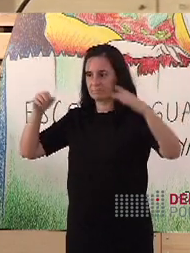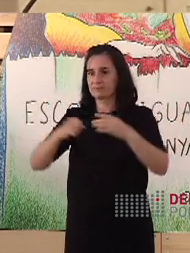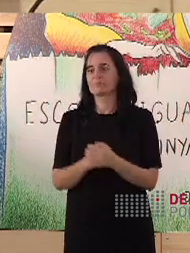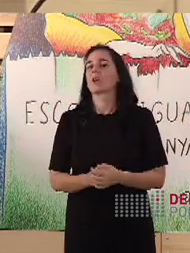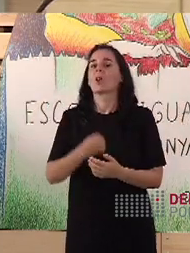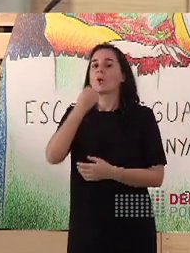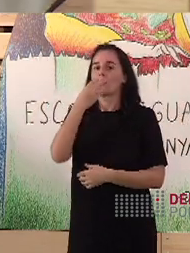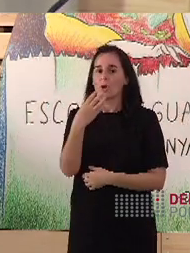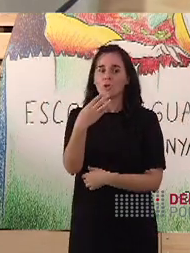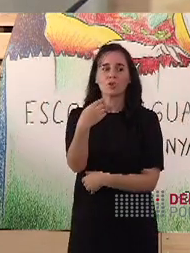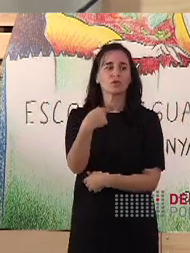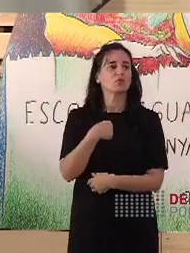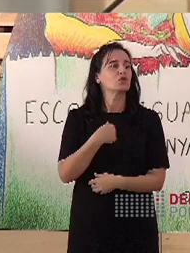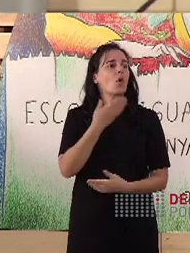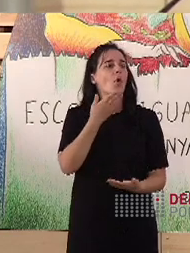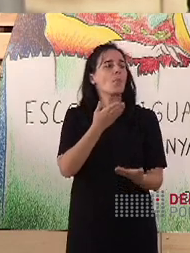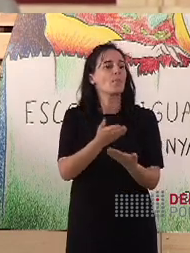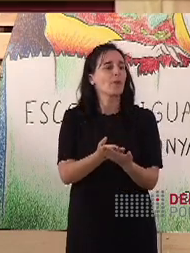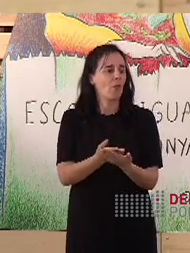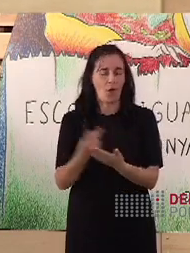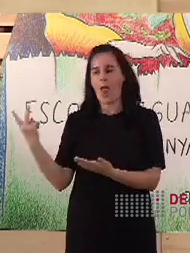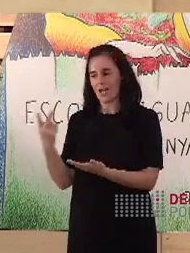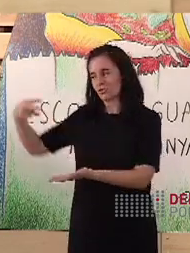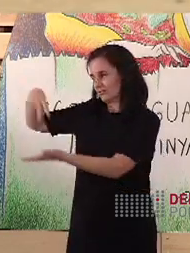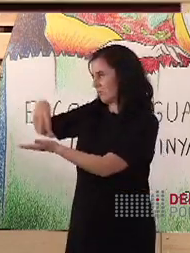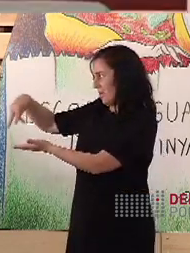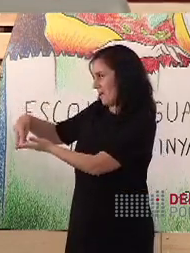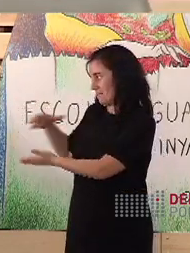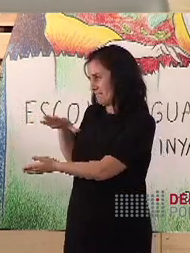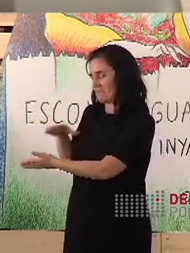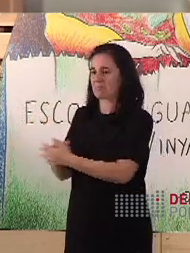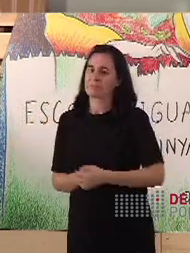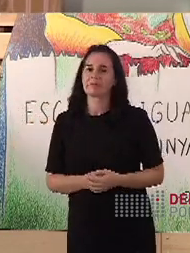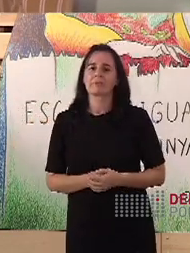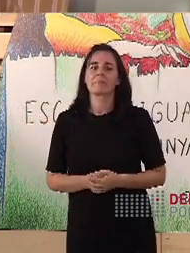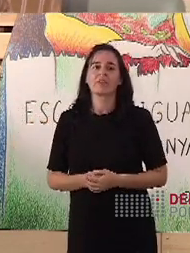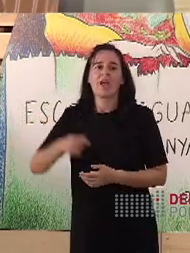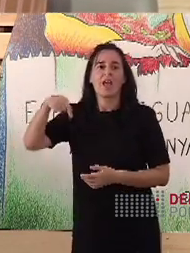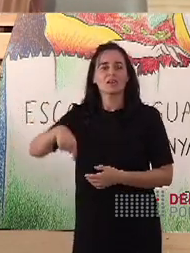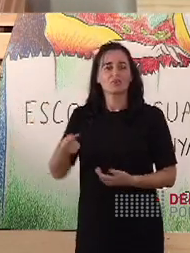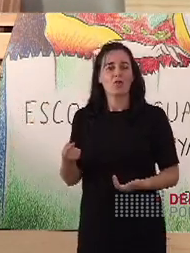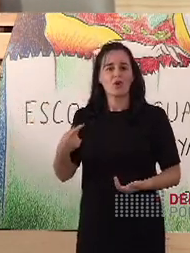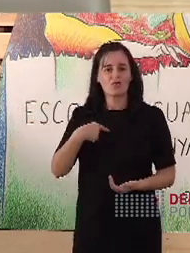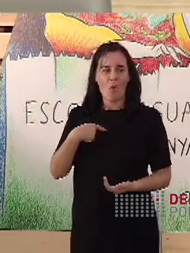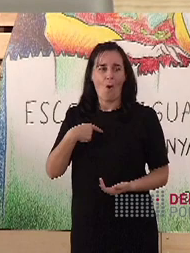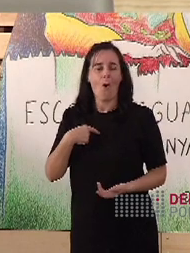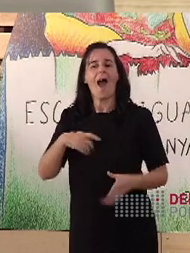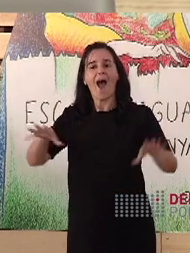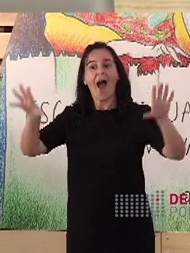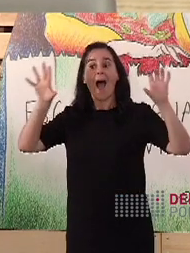Eu lle vou a pedir a Marusa que nos poñamos as dúas de pé. Isto é unha cousa que aprendín